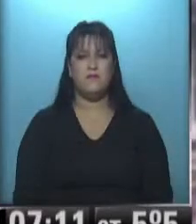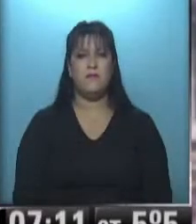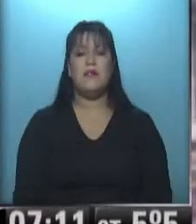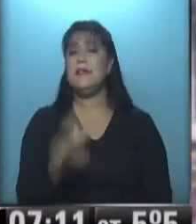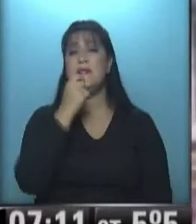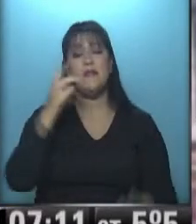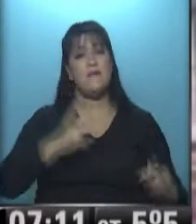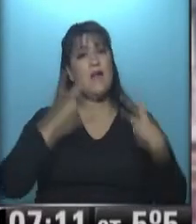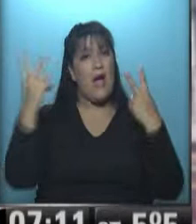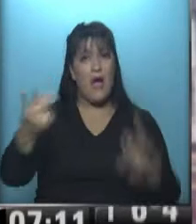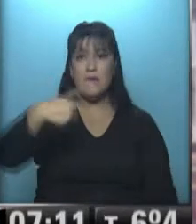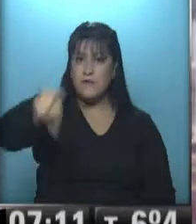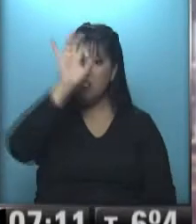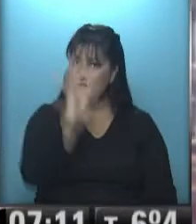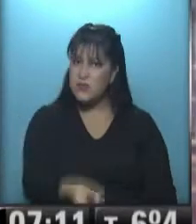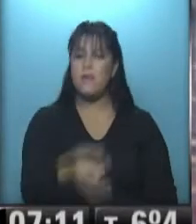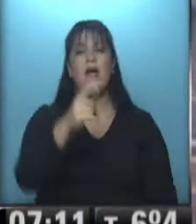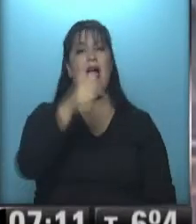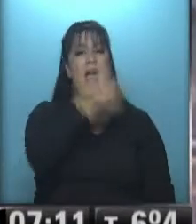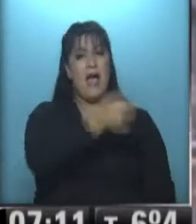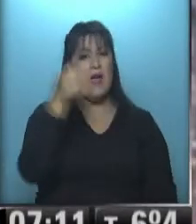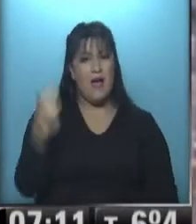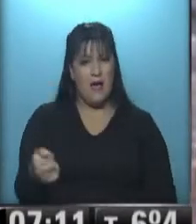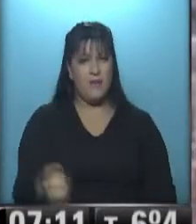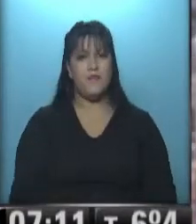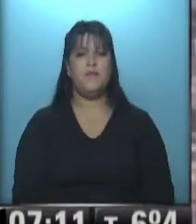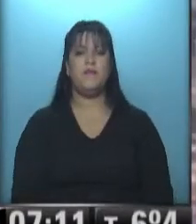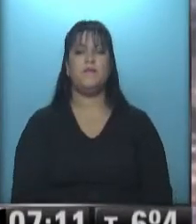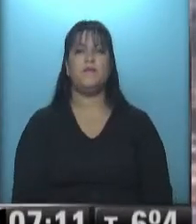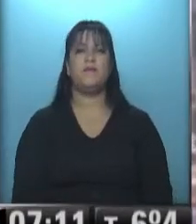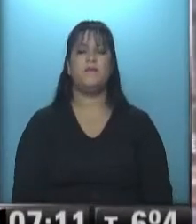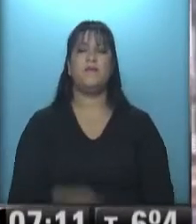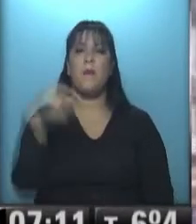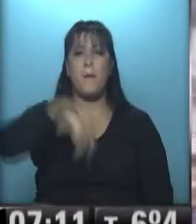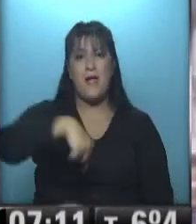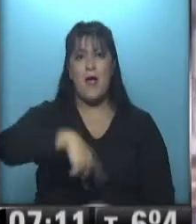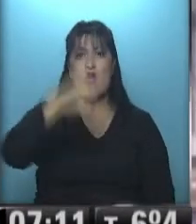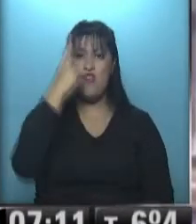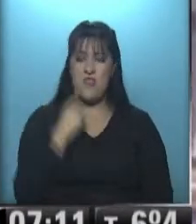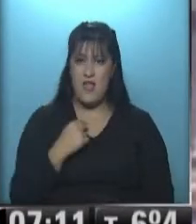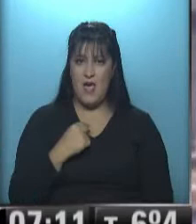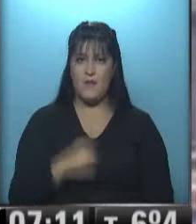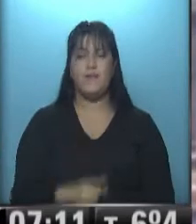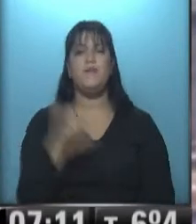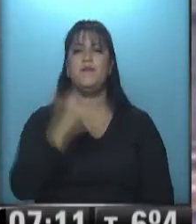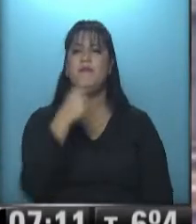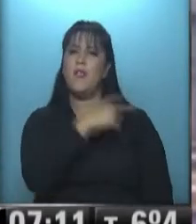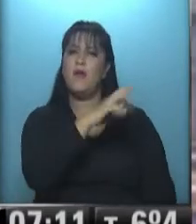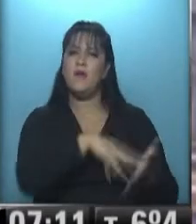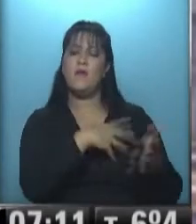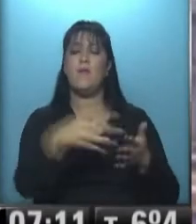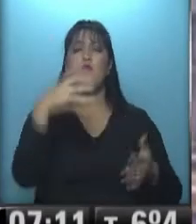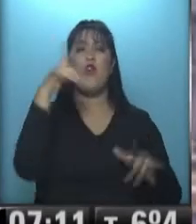viajar, tenerlo en cuenta. Los vuelos de Aerolíneas Argentinas para la jornada de hoy, ¿eh? Ahí tenemos el de Seiza a